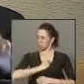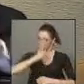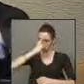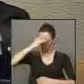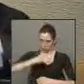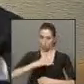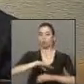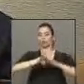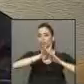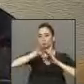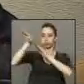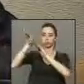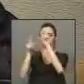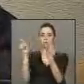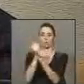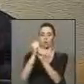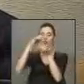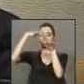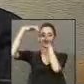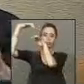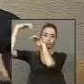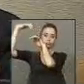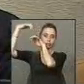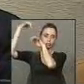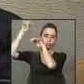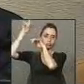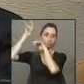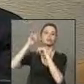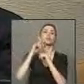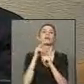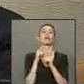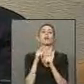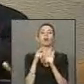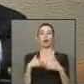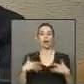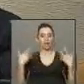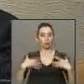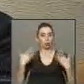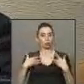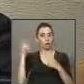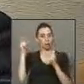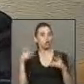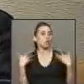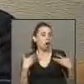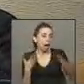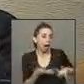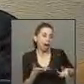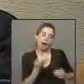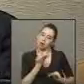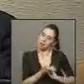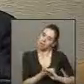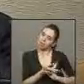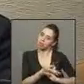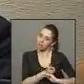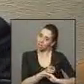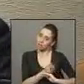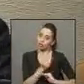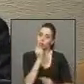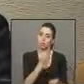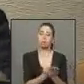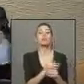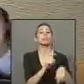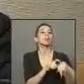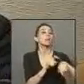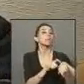el respaldo a los trabajadores que están aquí en esta gradería con entusiasmo también ellos solicitando un derecho y demandando lo que les corresponde. Tiempo,